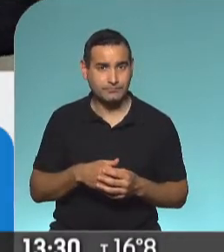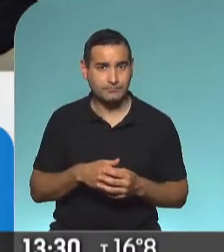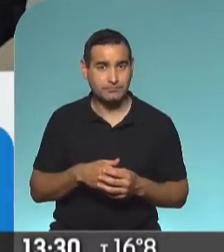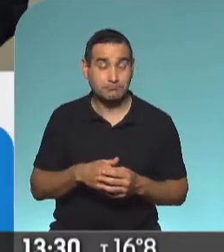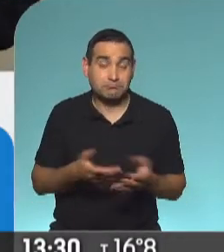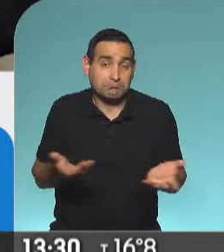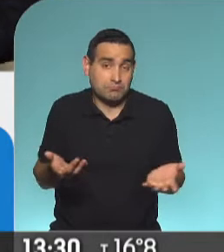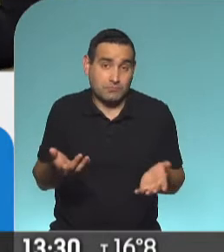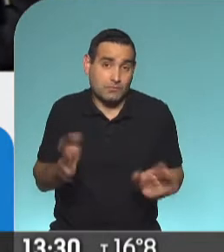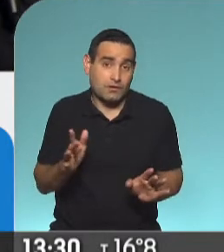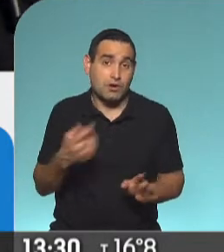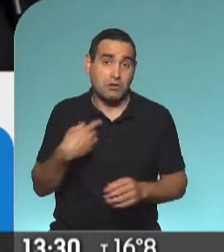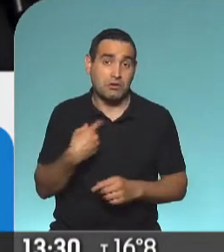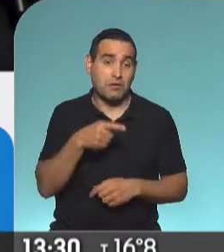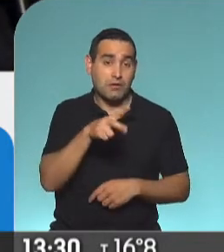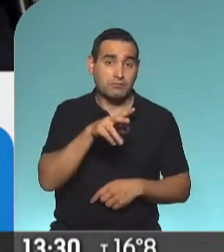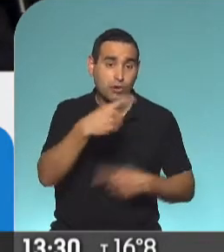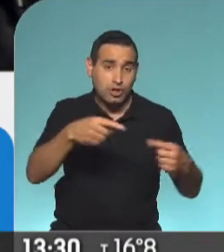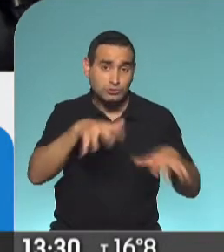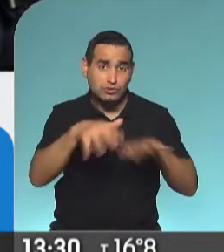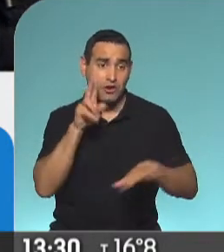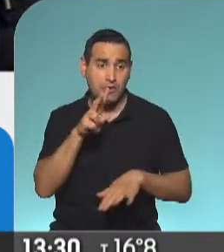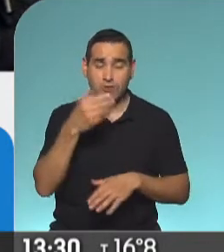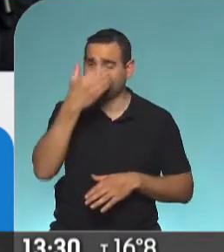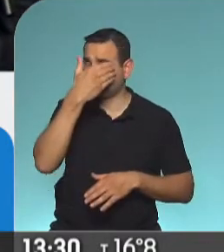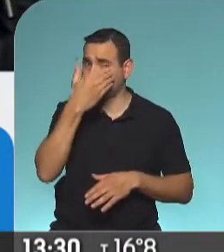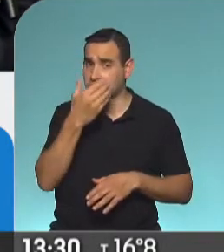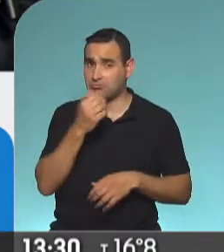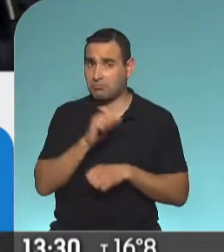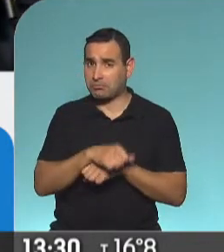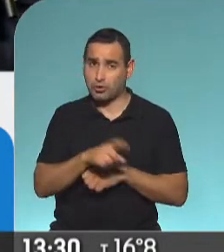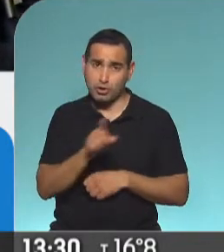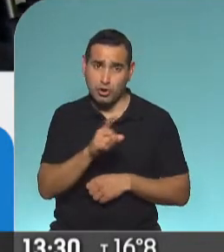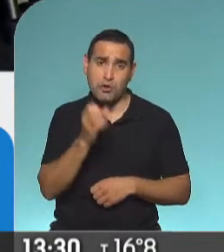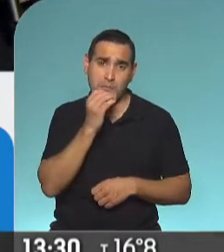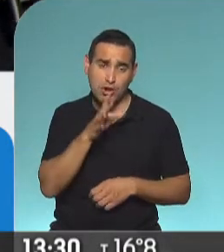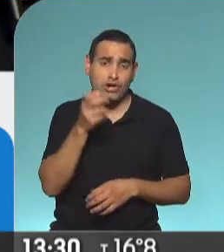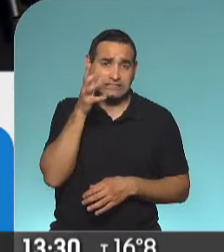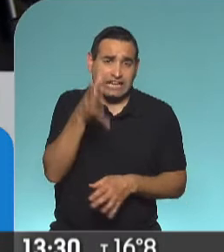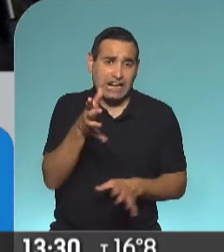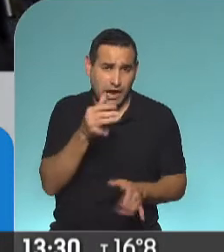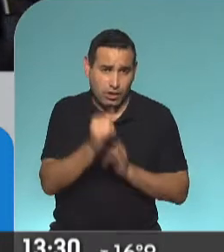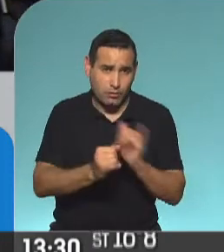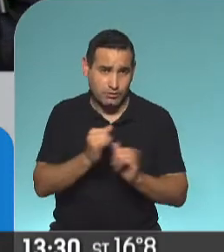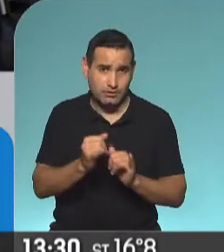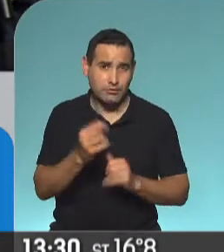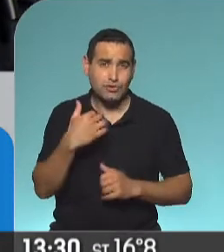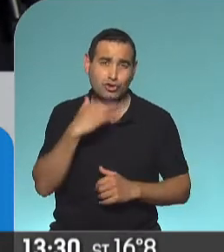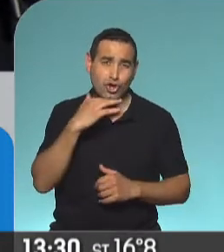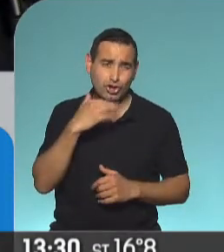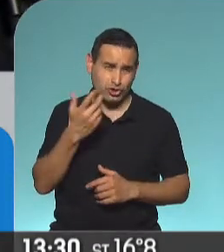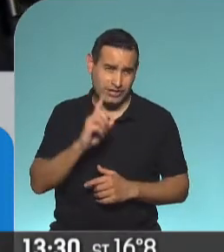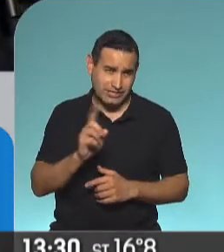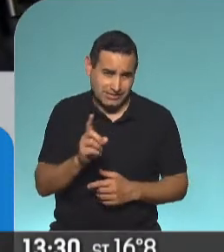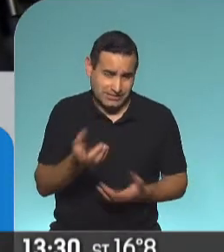Bueno, pero uno lo que no puede hacer es negar la realidad, ¿no? Yo prefiero pecar de exagerado antes de que pecar de ingenuo.